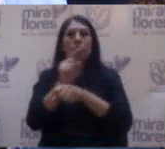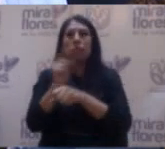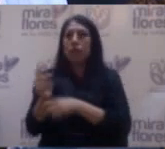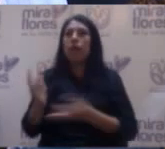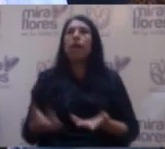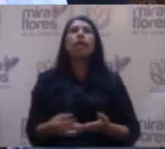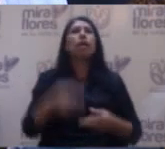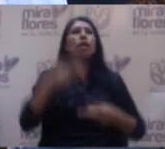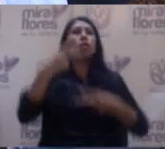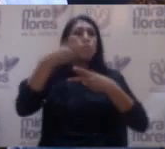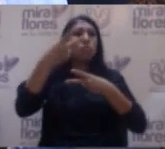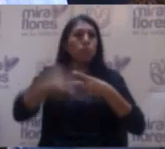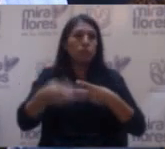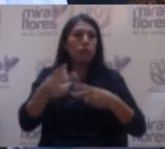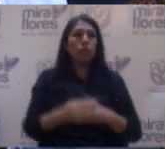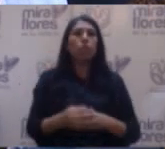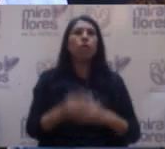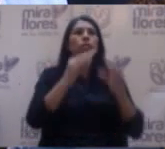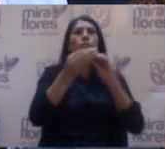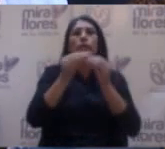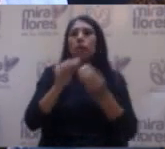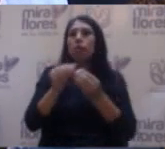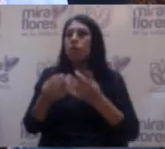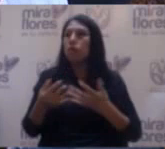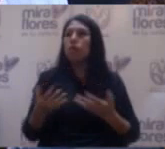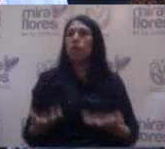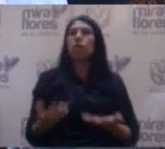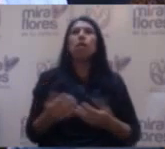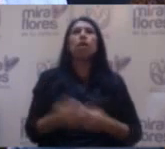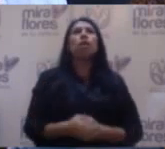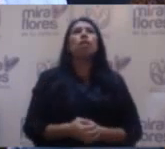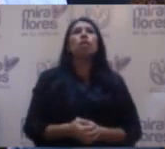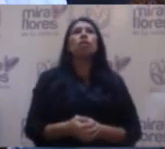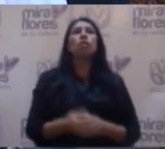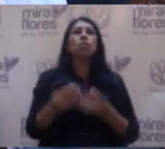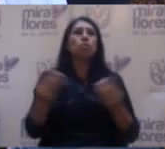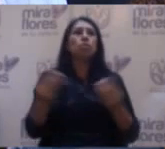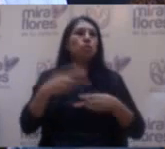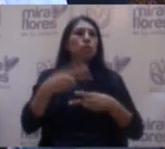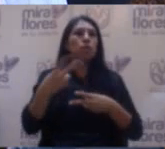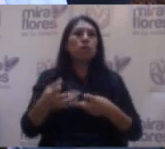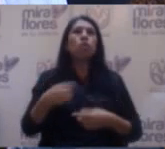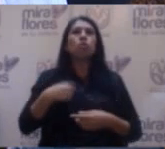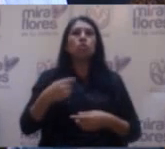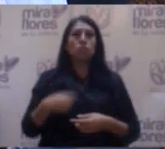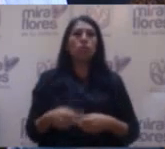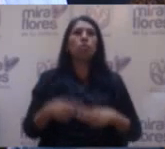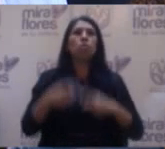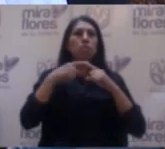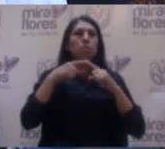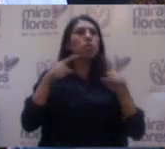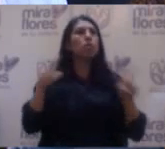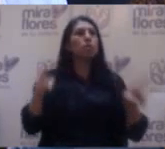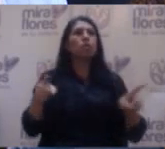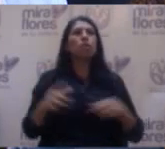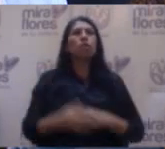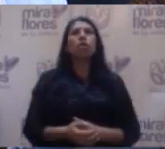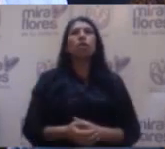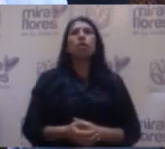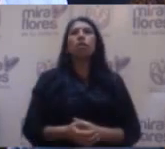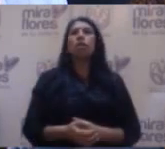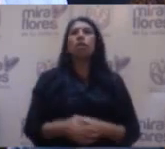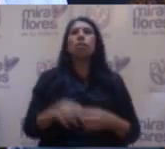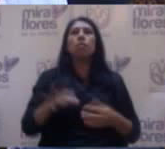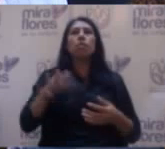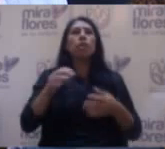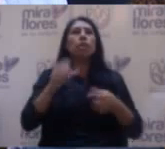para que corrijan sus alarmas muy sensibles. Mencioné que alrededor de la iglesia de